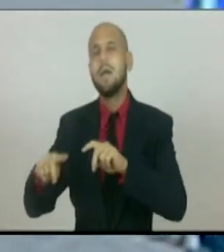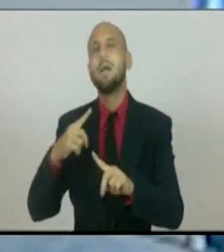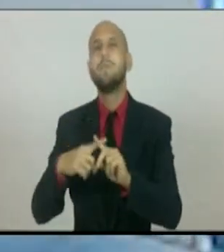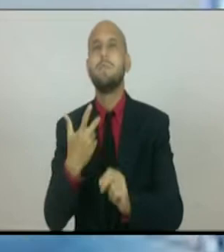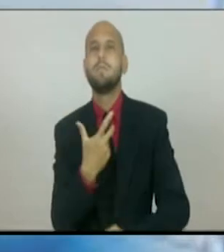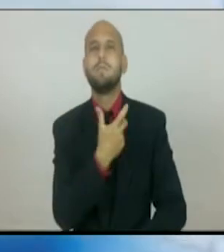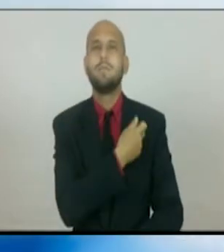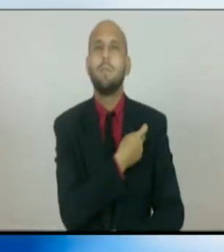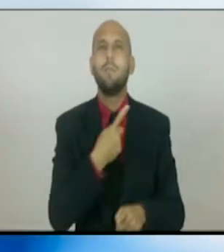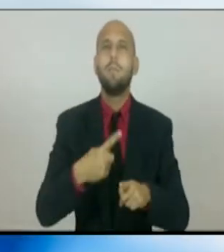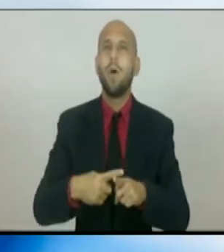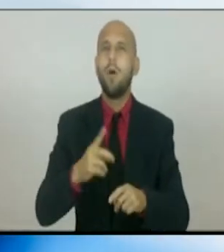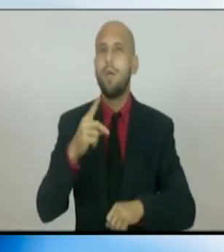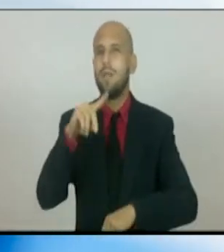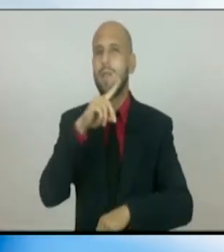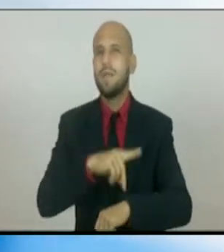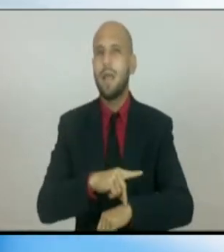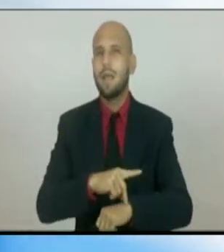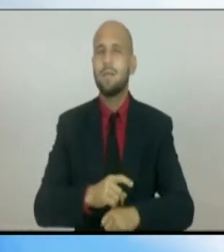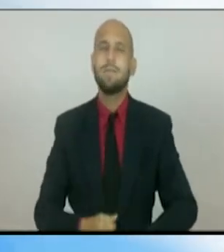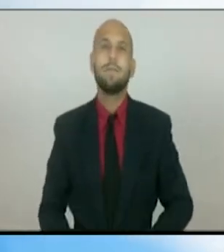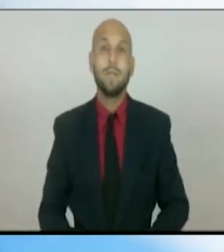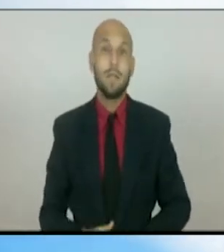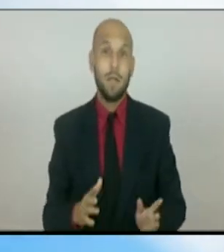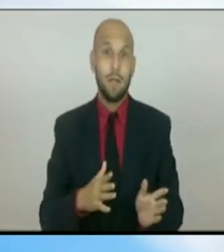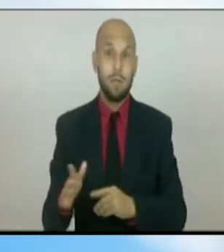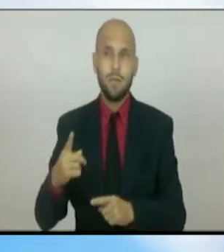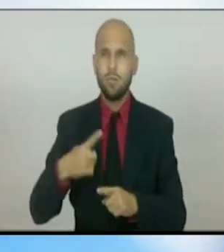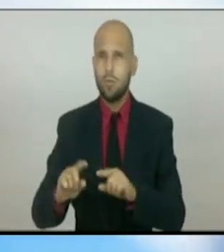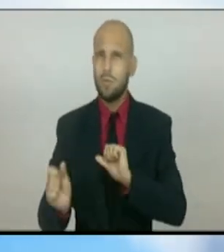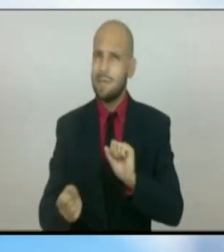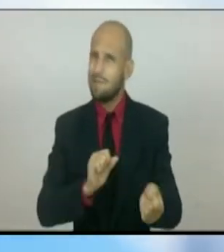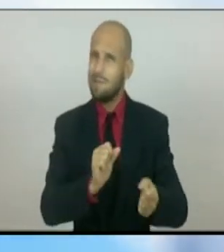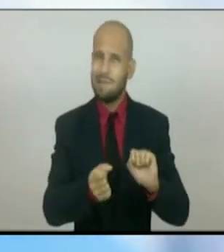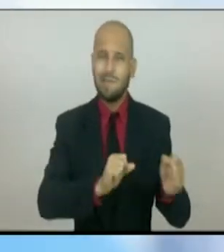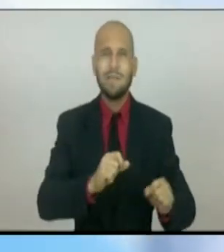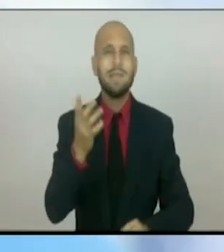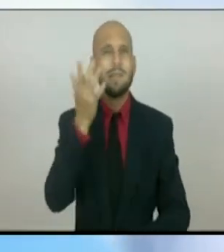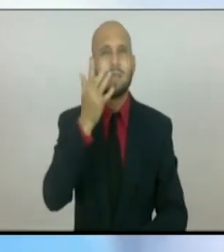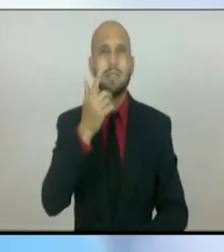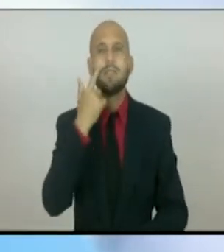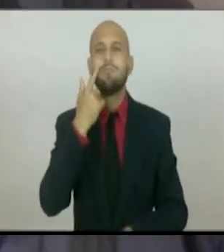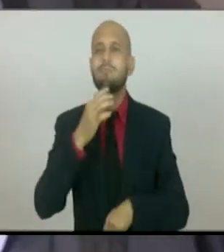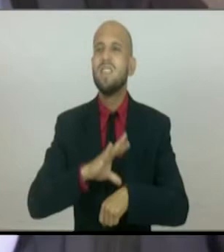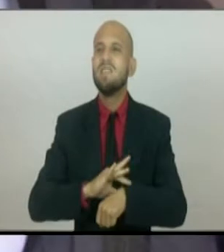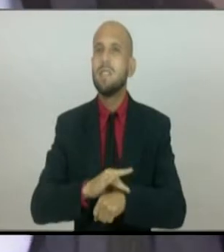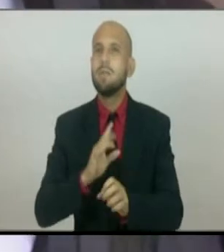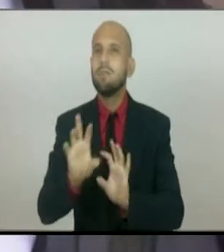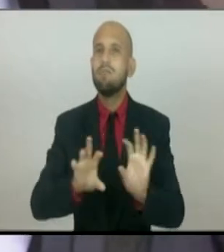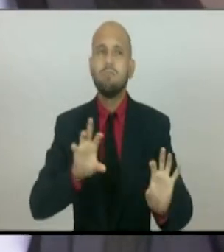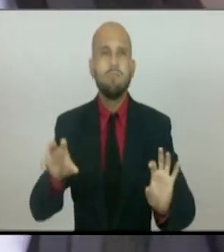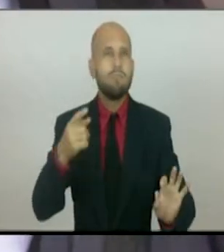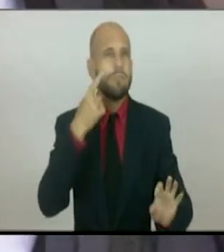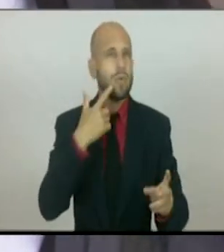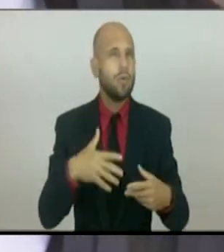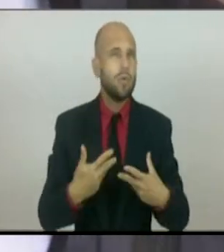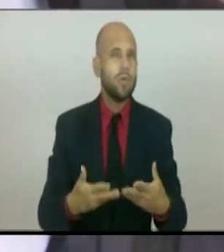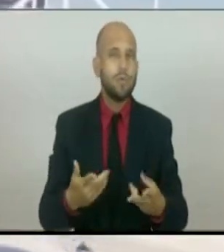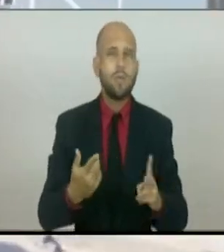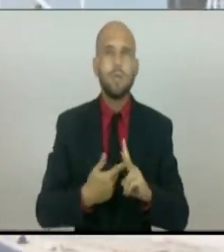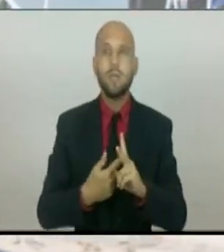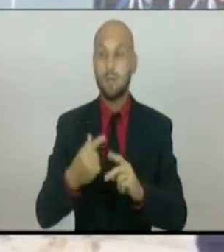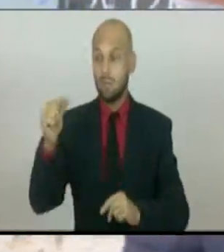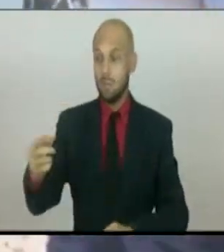vacuna contra el dengue. Otros aspectos del control se basan en la vigilancia de la enfermedad y de la actividad viral en